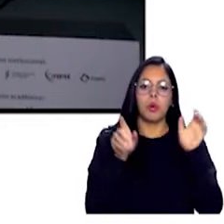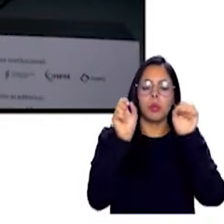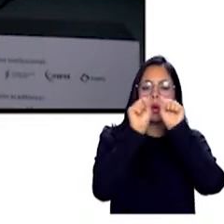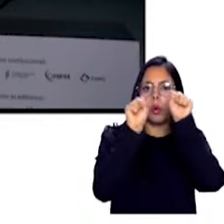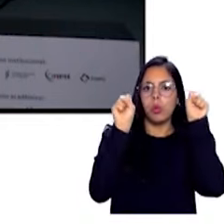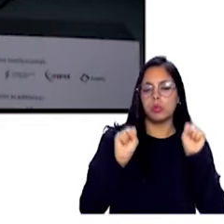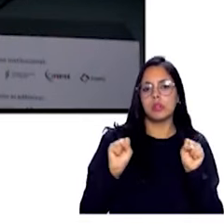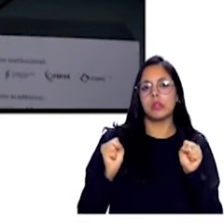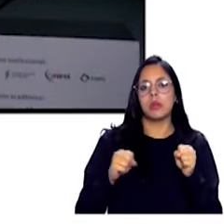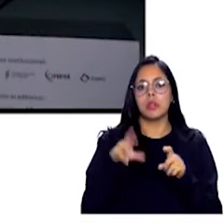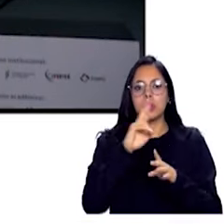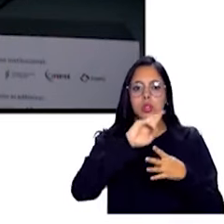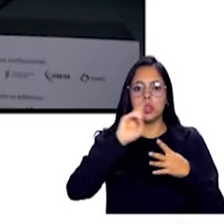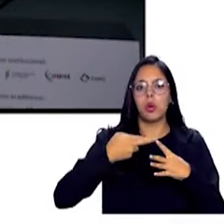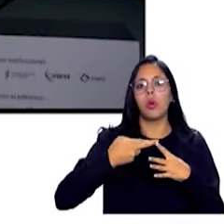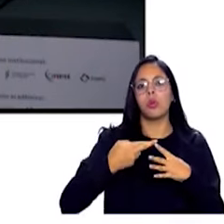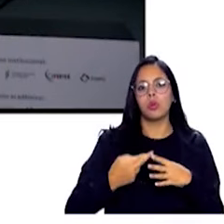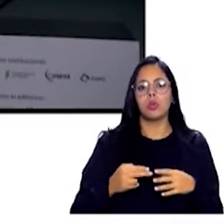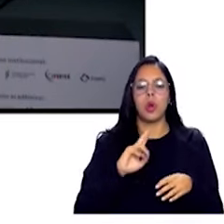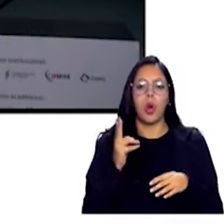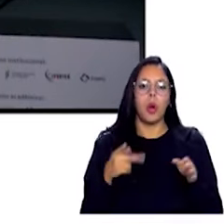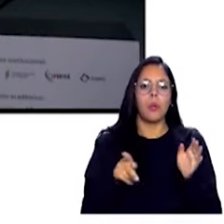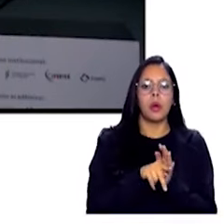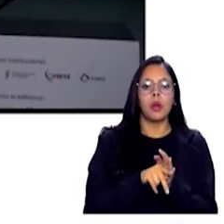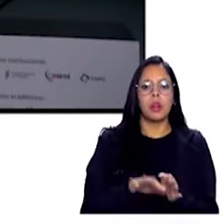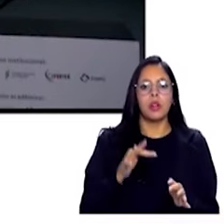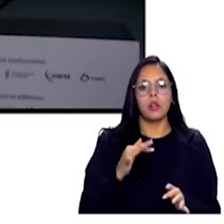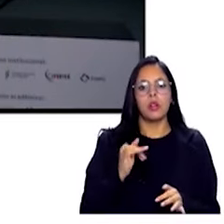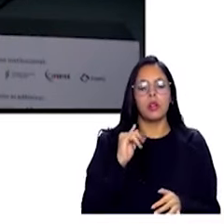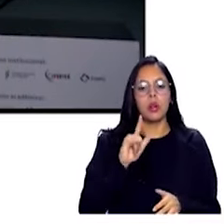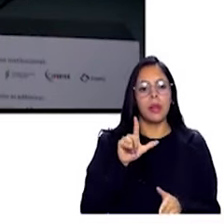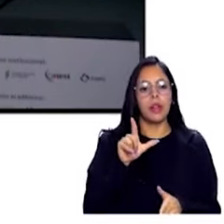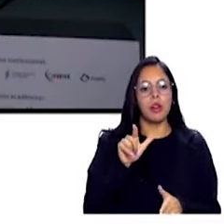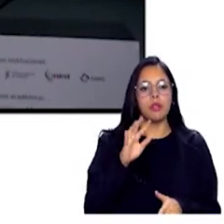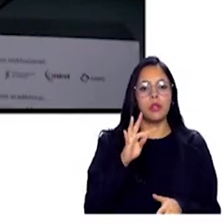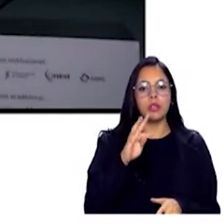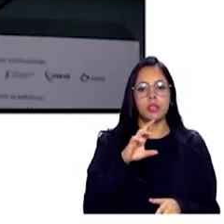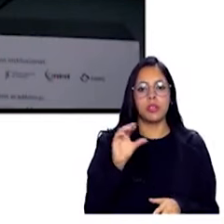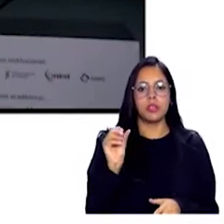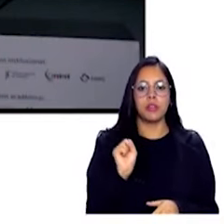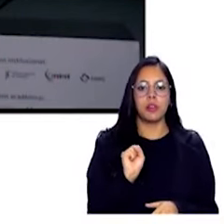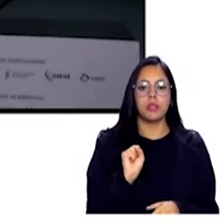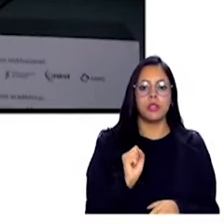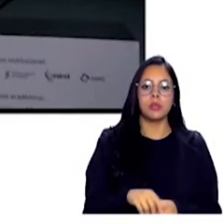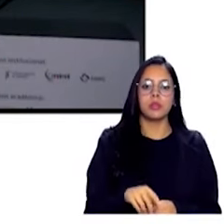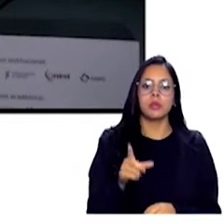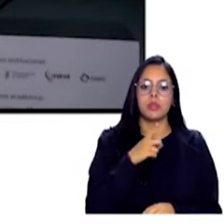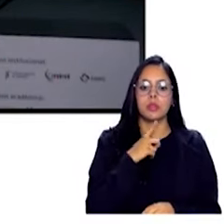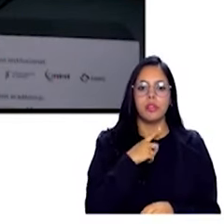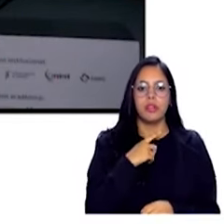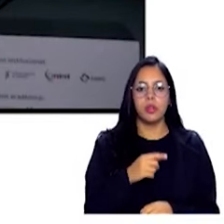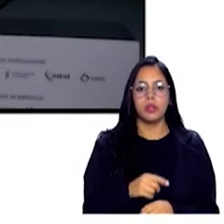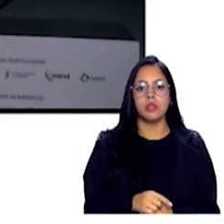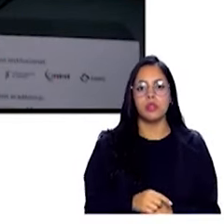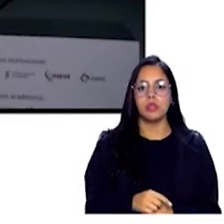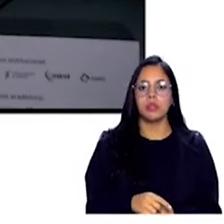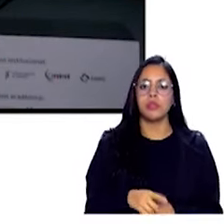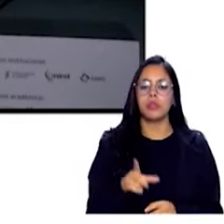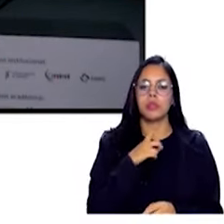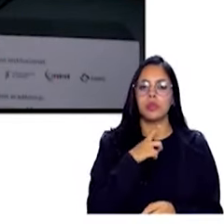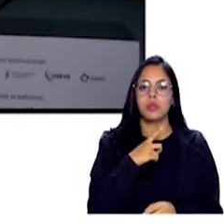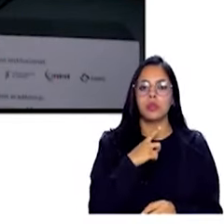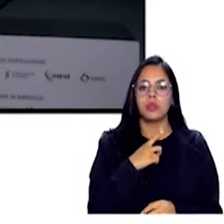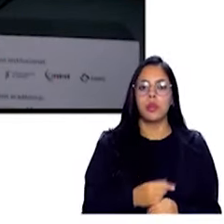de filtros cu Sera el sistema más conveniente desde un Punto de vista puramente abstracto sino que voy a referir a la